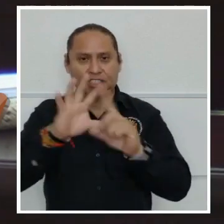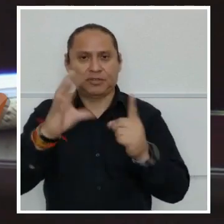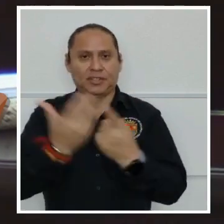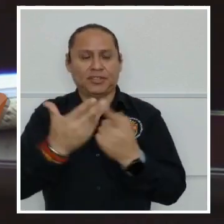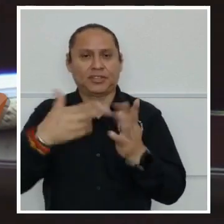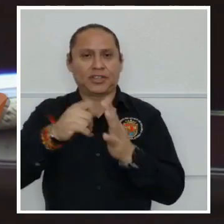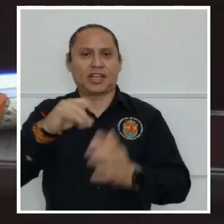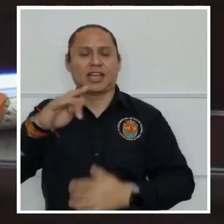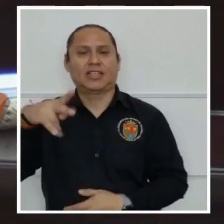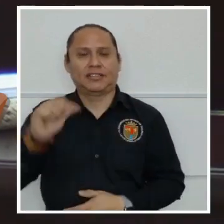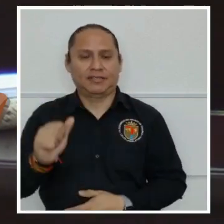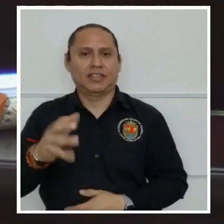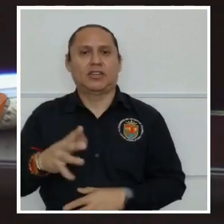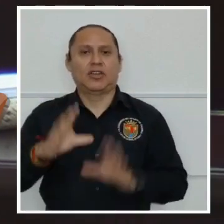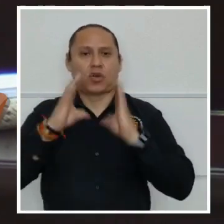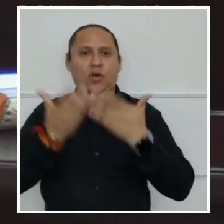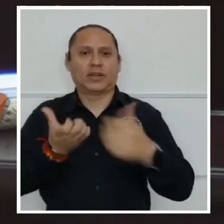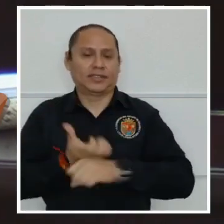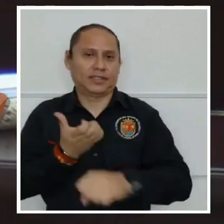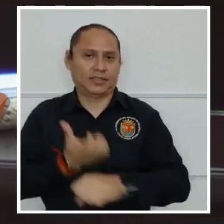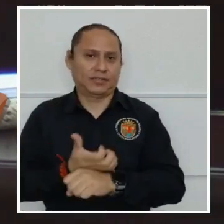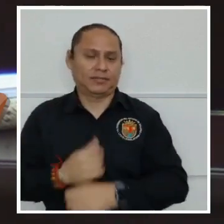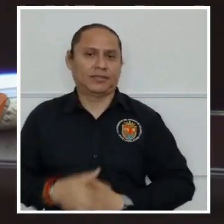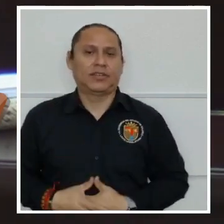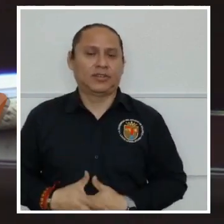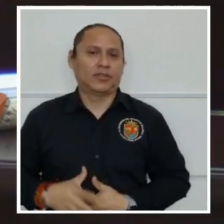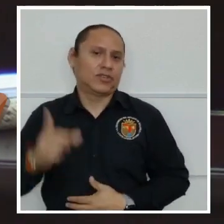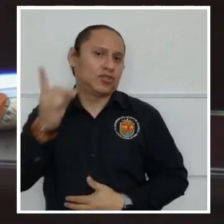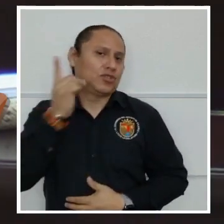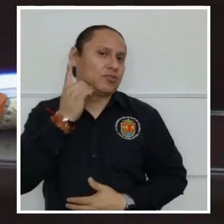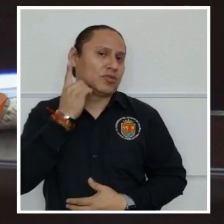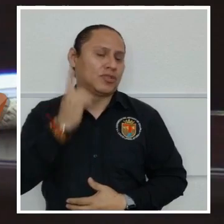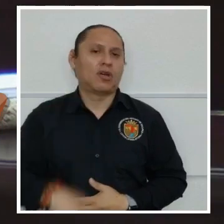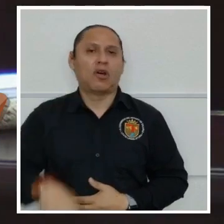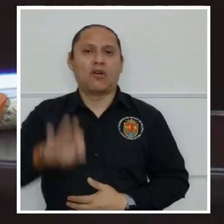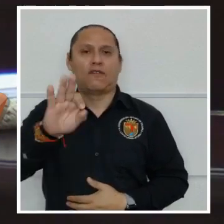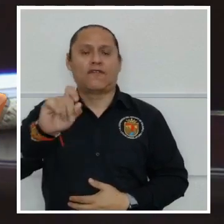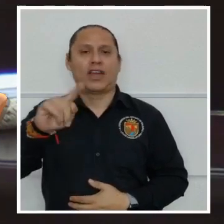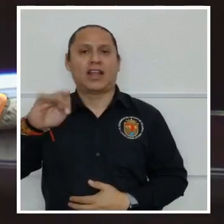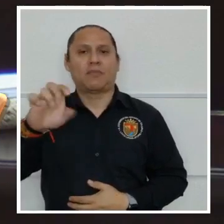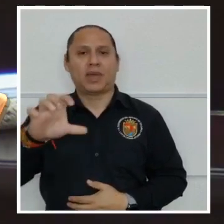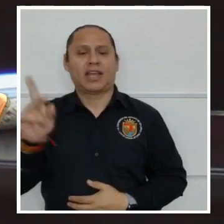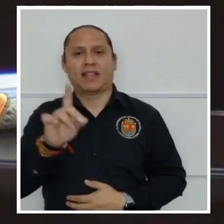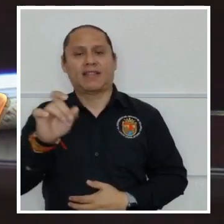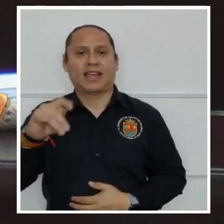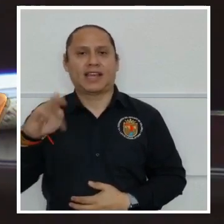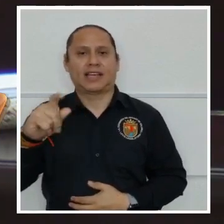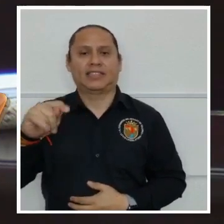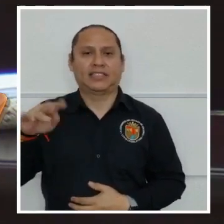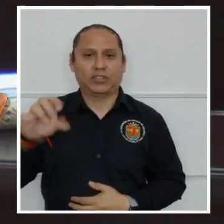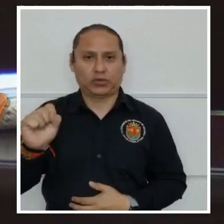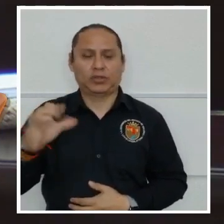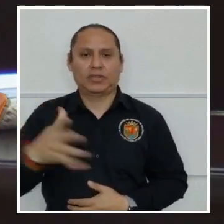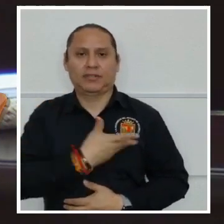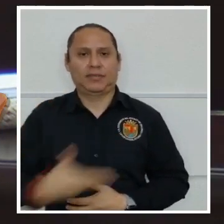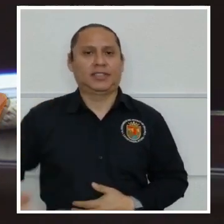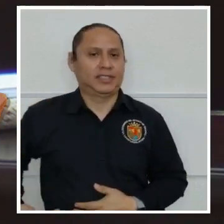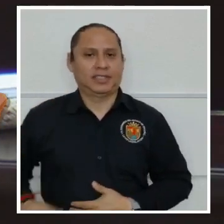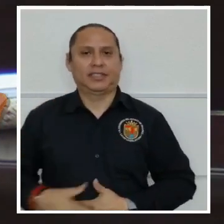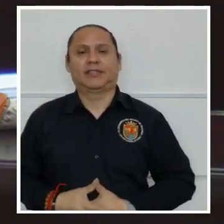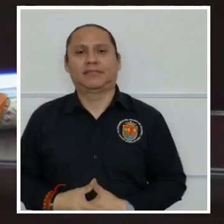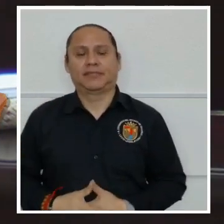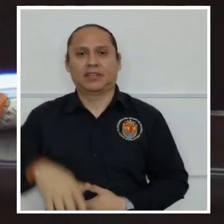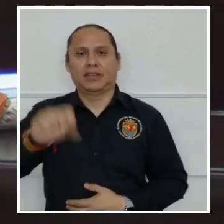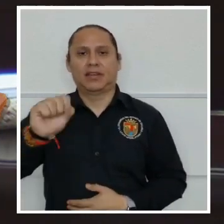por la Comisión de Hacienda del Honorable Congreso del Estado, diputado Felipe de Jesús Granda Pastrana,